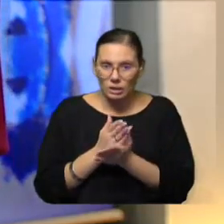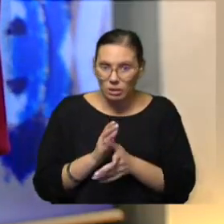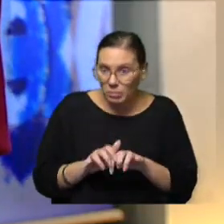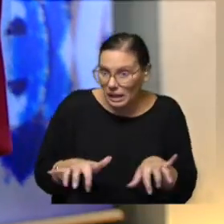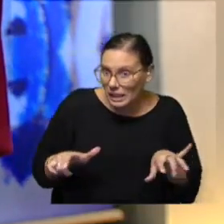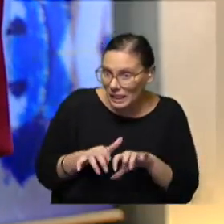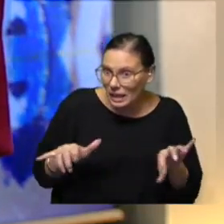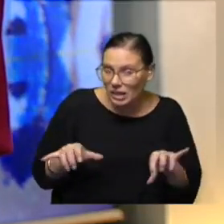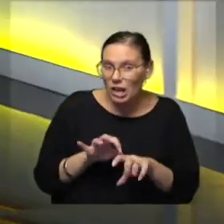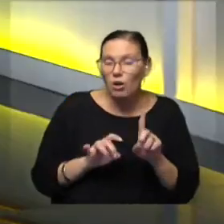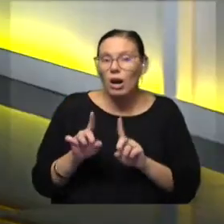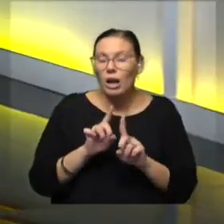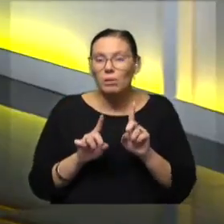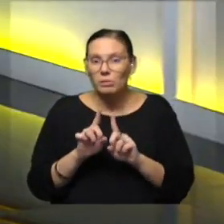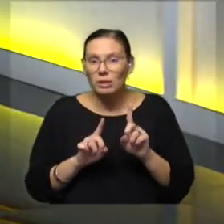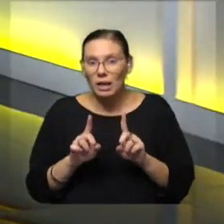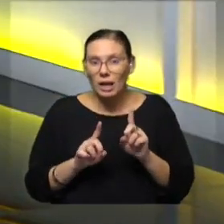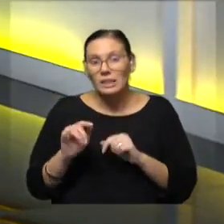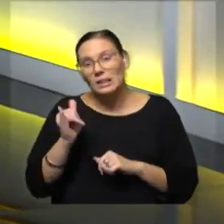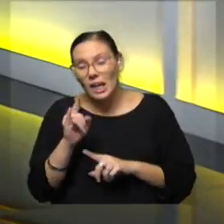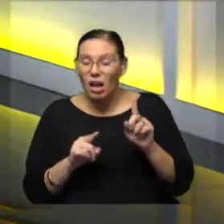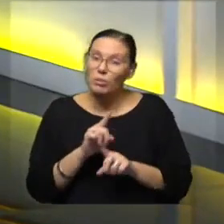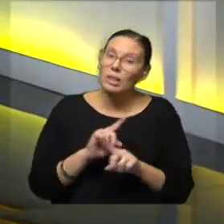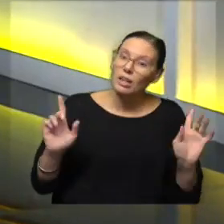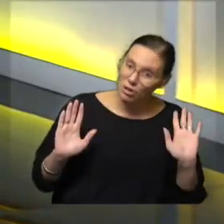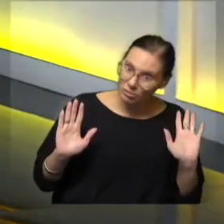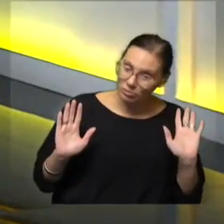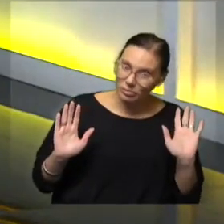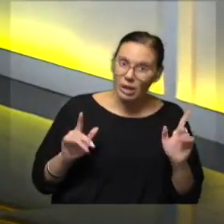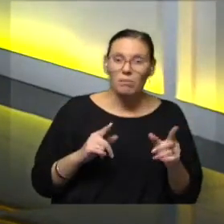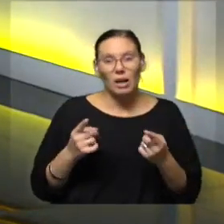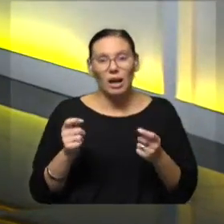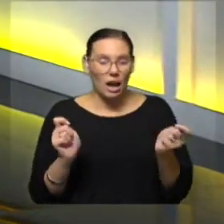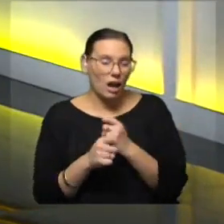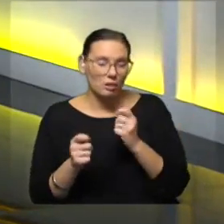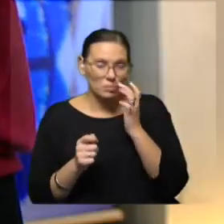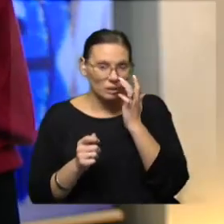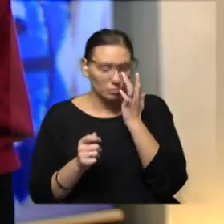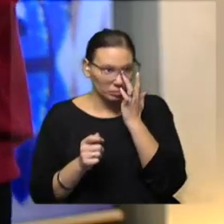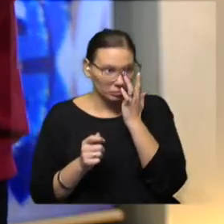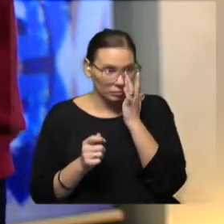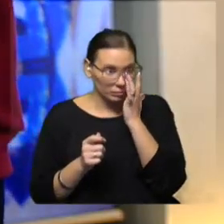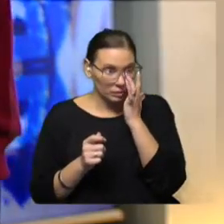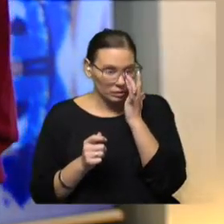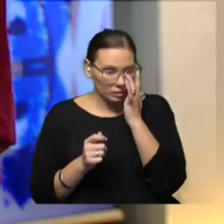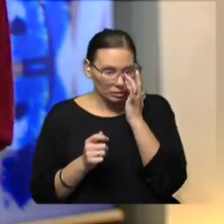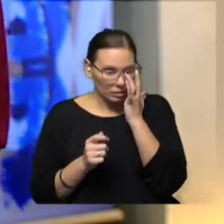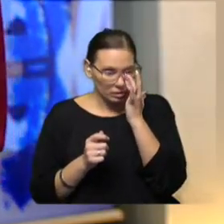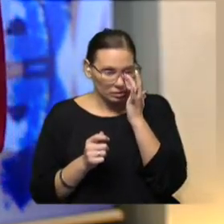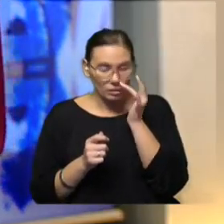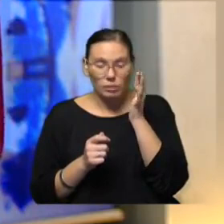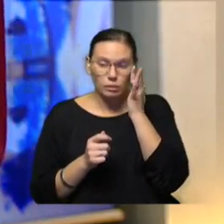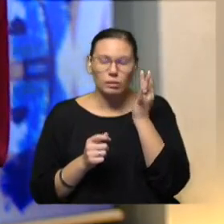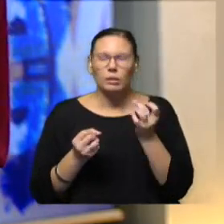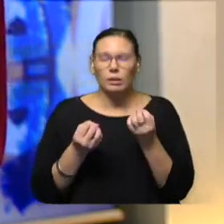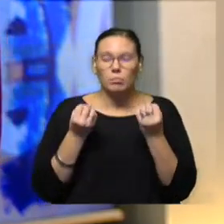la tecla? O algunas sí, algunas no. Va a haber de todo. Excelente. Muy bien. Sí. Y bueno, ¿y qué pasa, no?